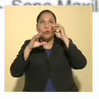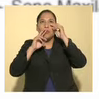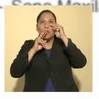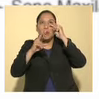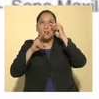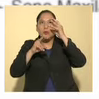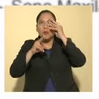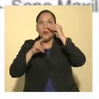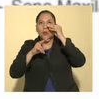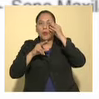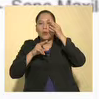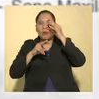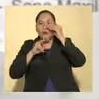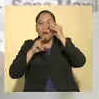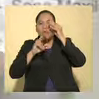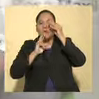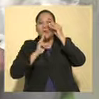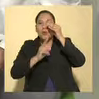protección, okay.